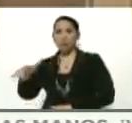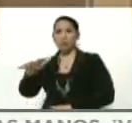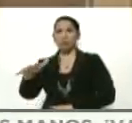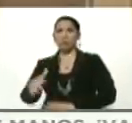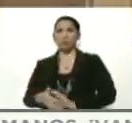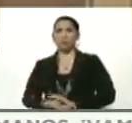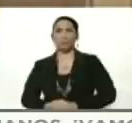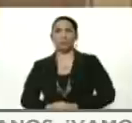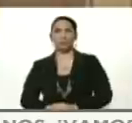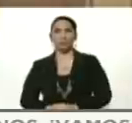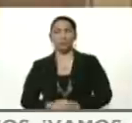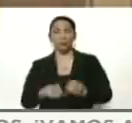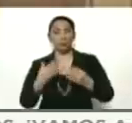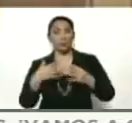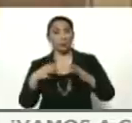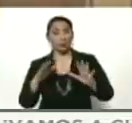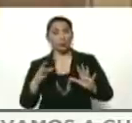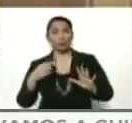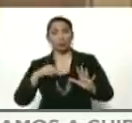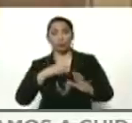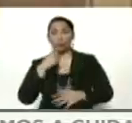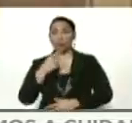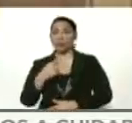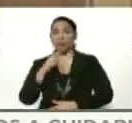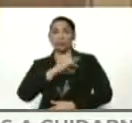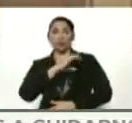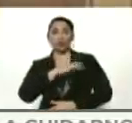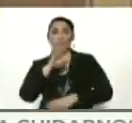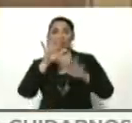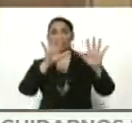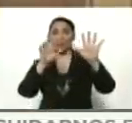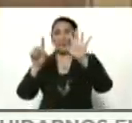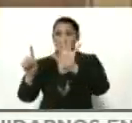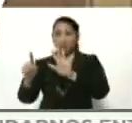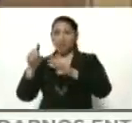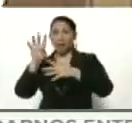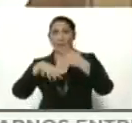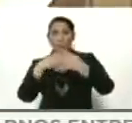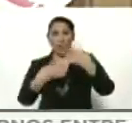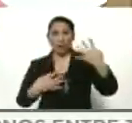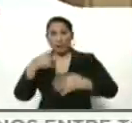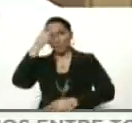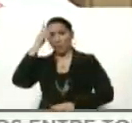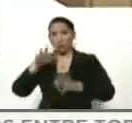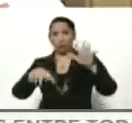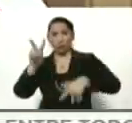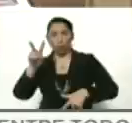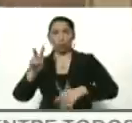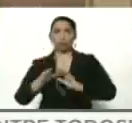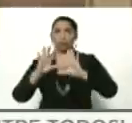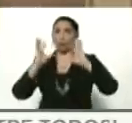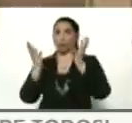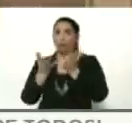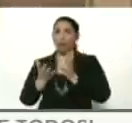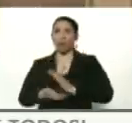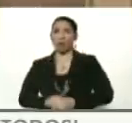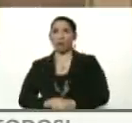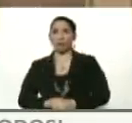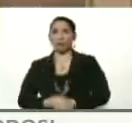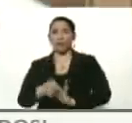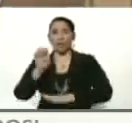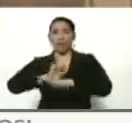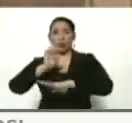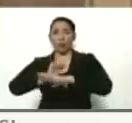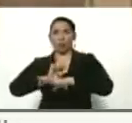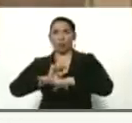poblaciones. Bueno, lo decíamos, Chile en el puesto 16, Perú en el puesto 12 a nivel mundial,